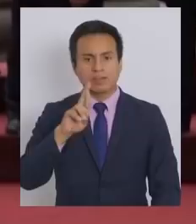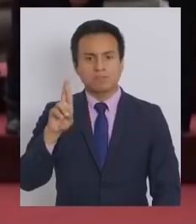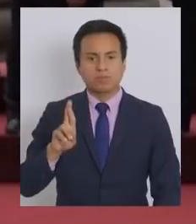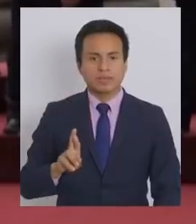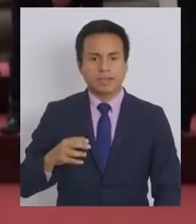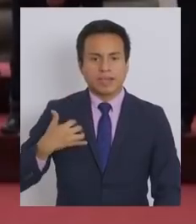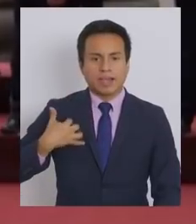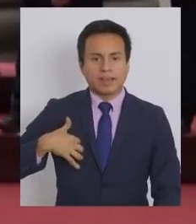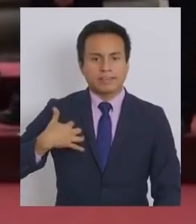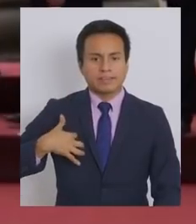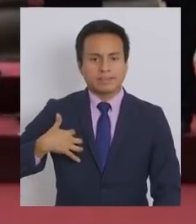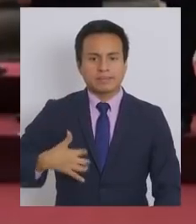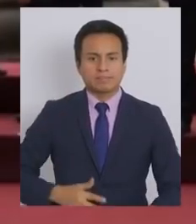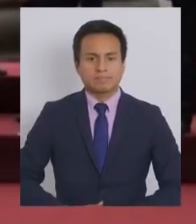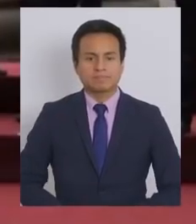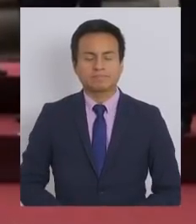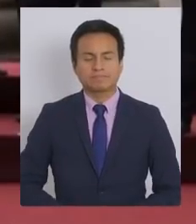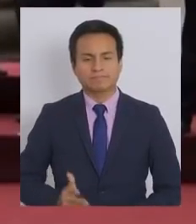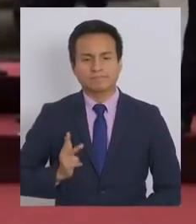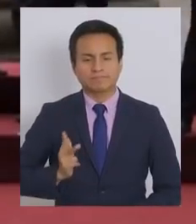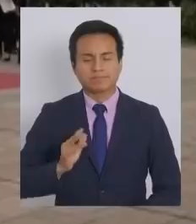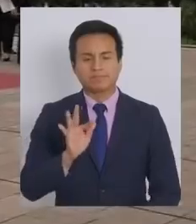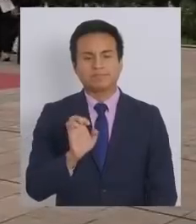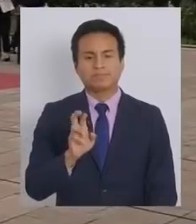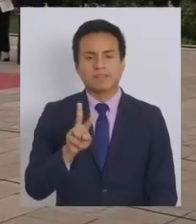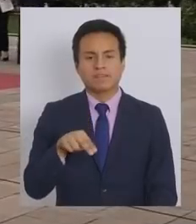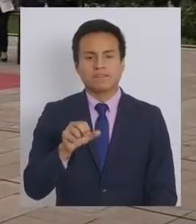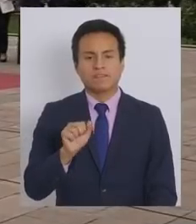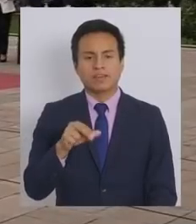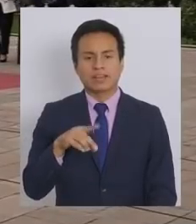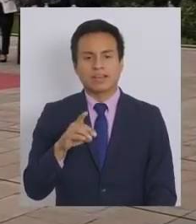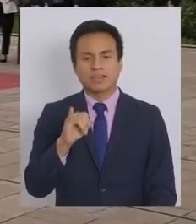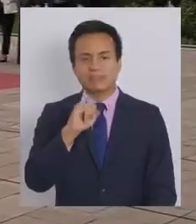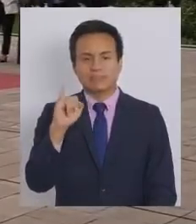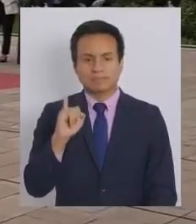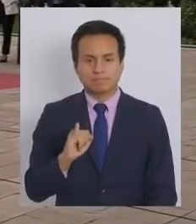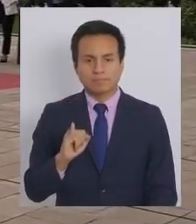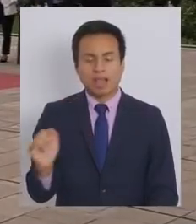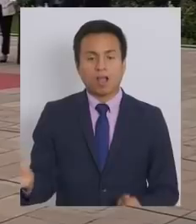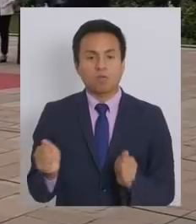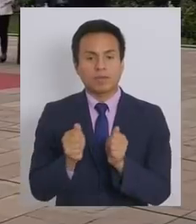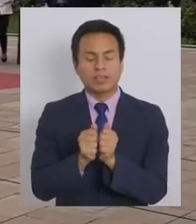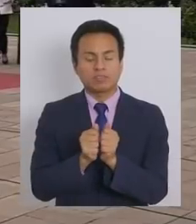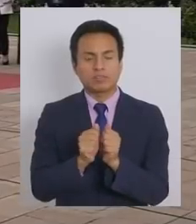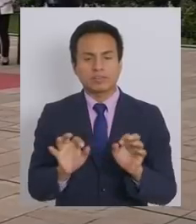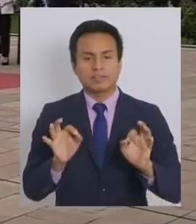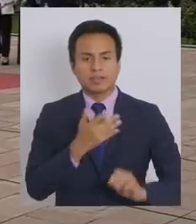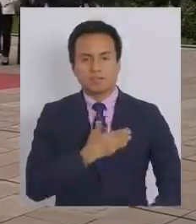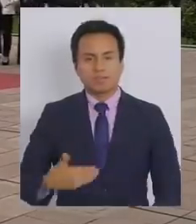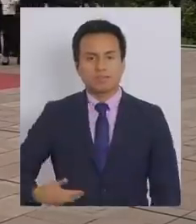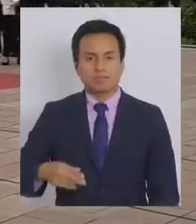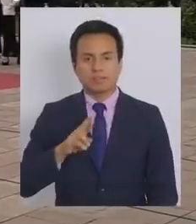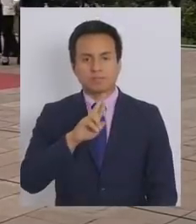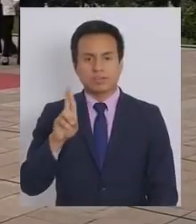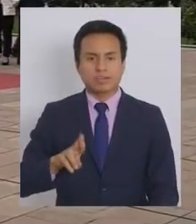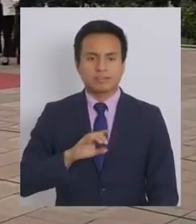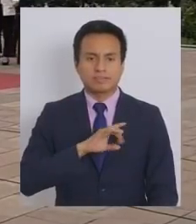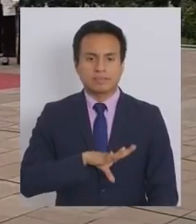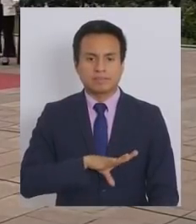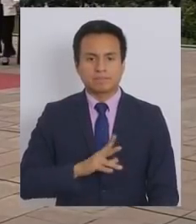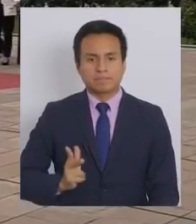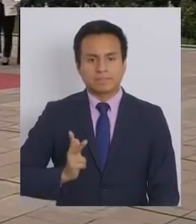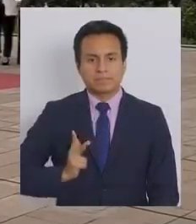República Argentina, señor Alberto Fernández, acompañado de su excelencia el presidente de la República de Chile,